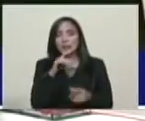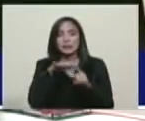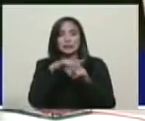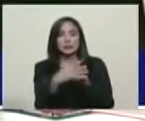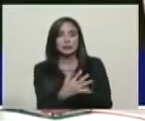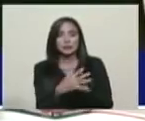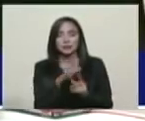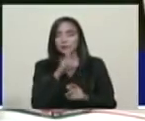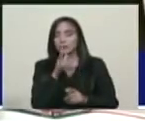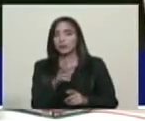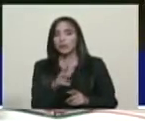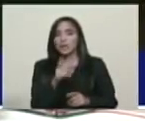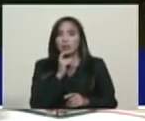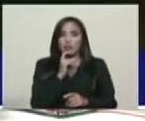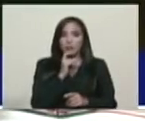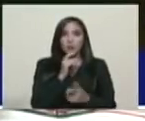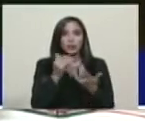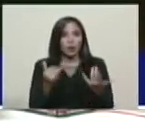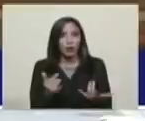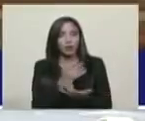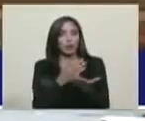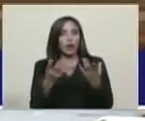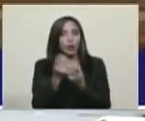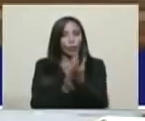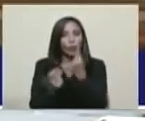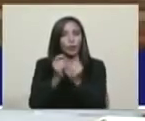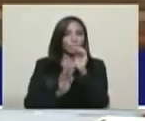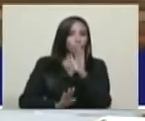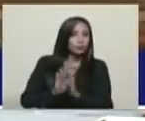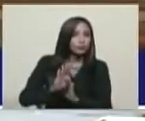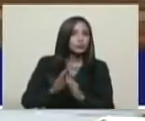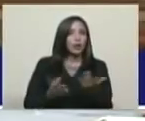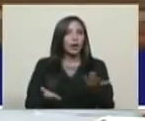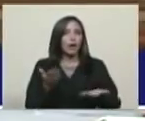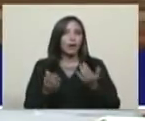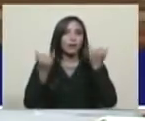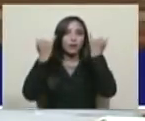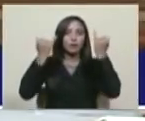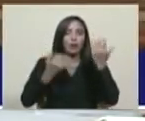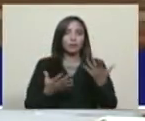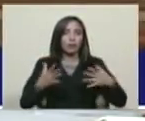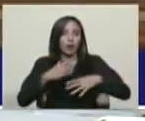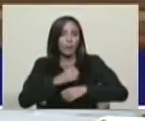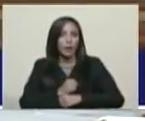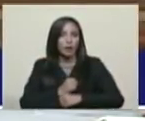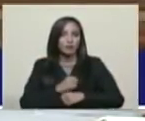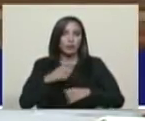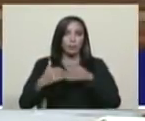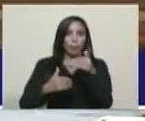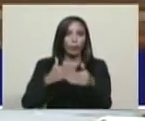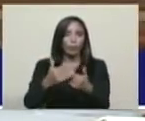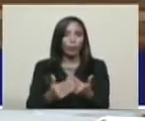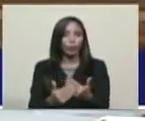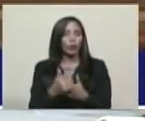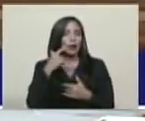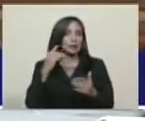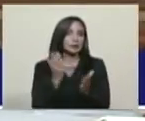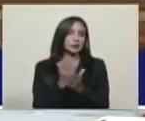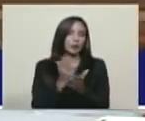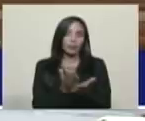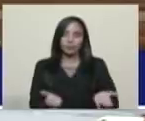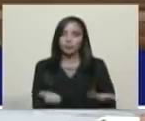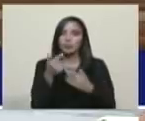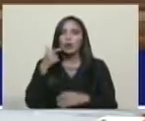¿no?, en tiempos de lucha, en tiempos de recuperación económica, en tiempos de esperanza, siempre